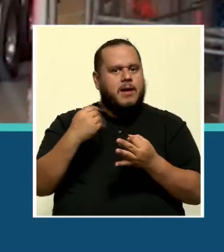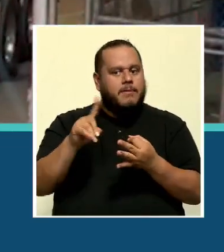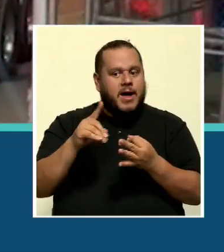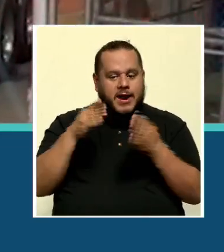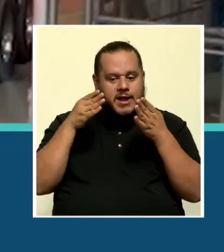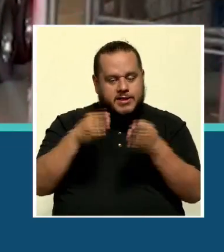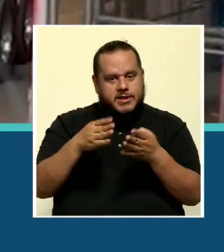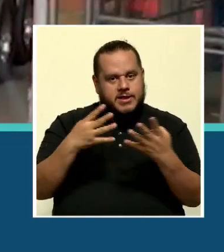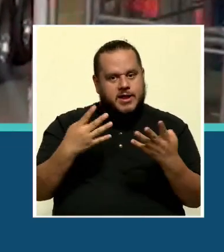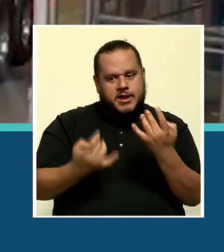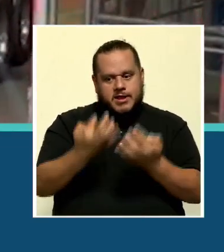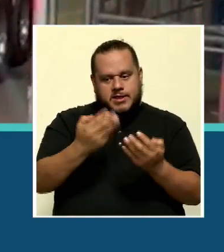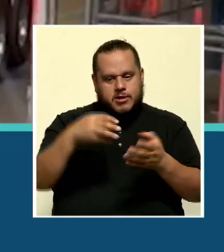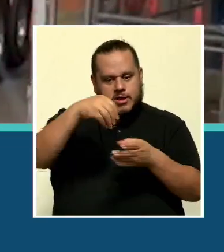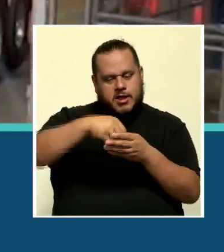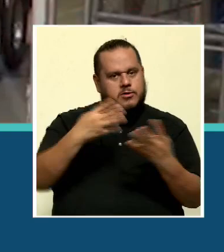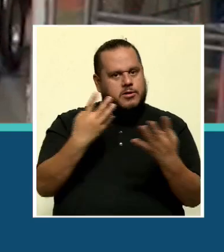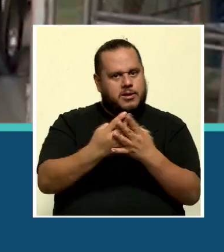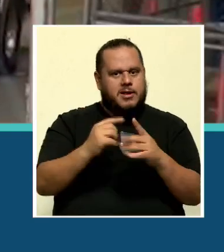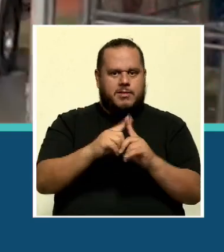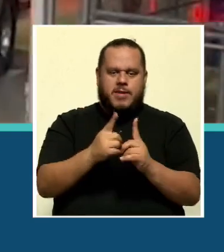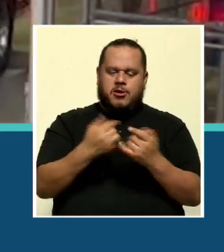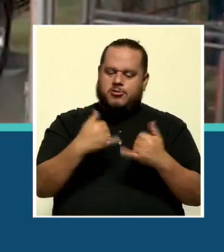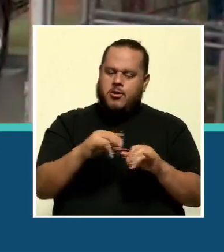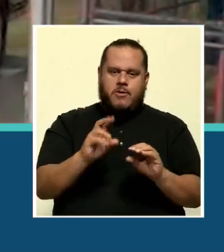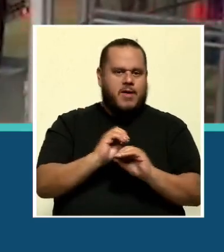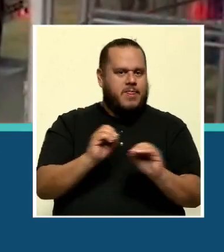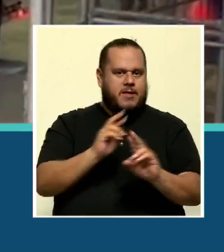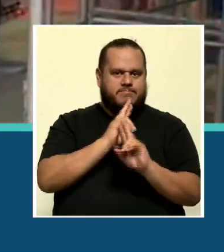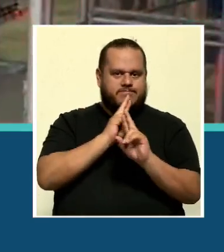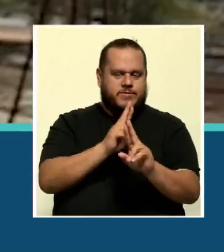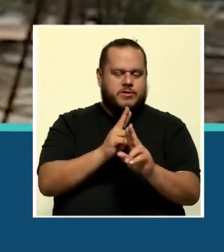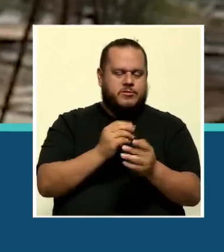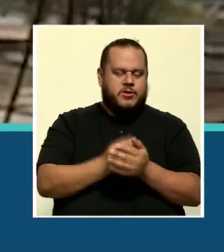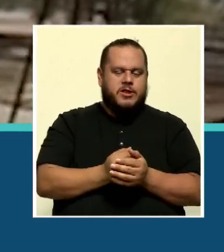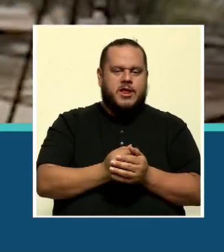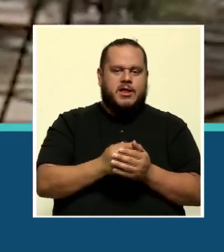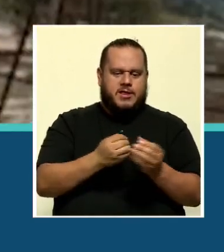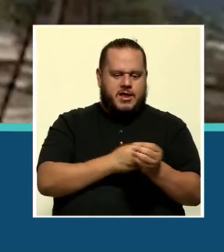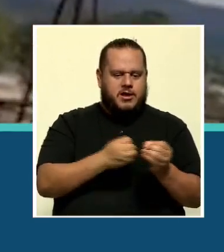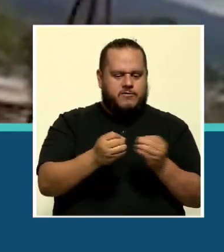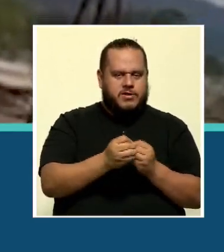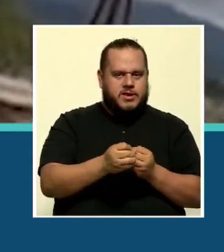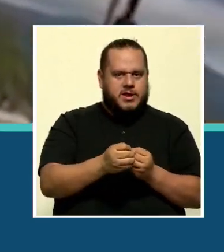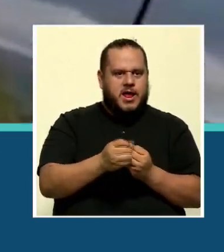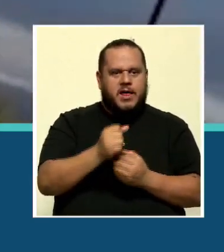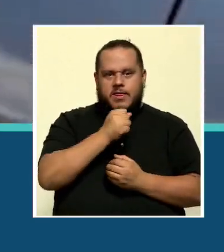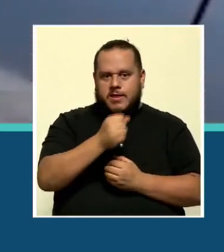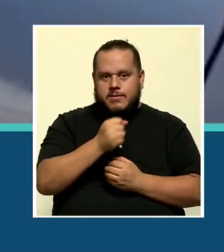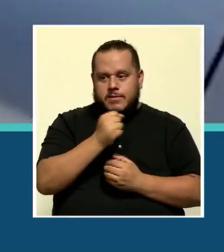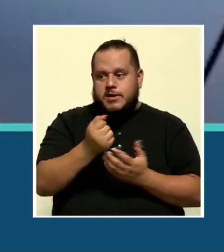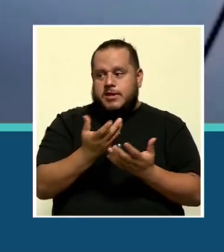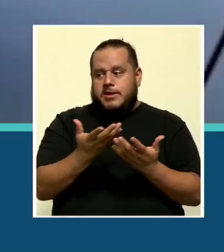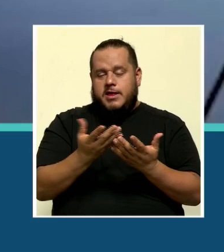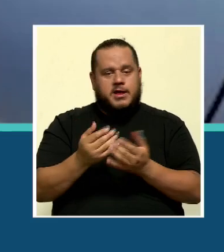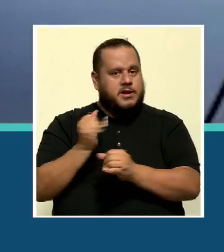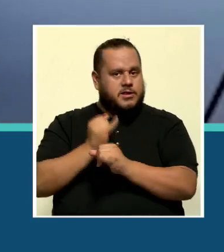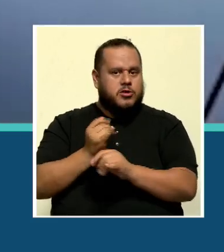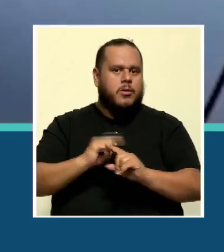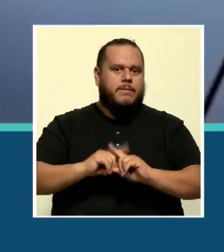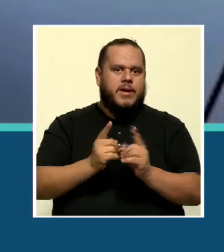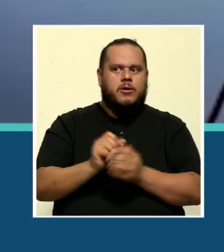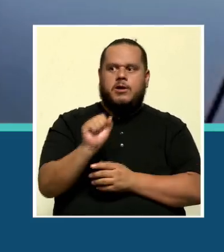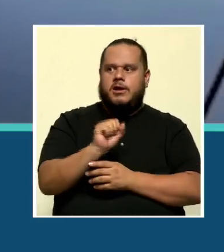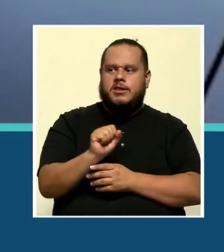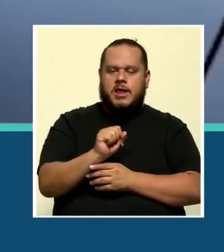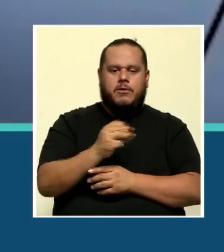cárceles del país, pero al cierre de edición no obtuvimos la respuesta por parte de la oficina de prensa de la institución. Sin embargo, el